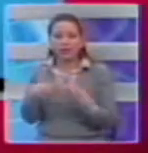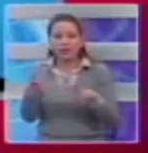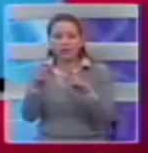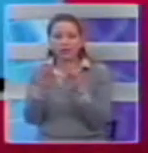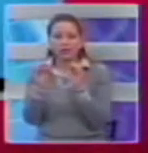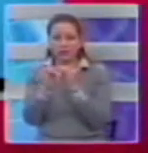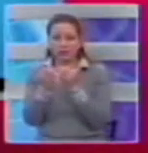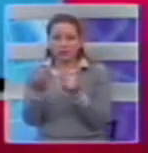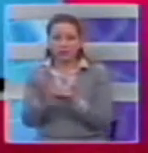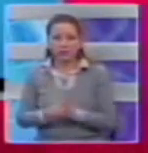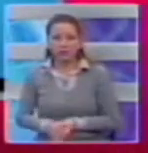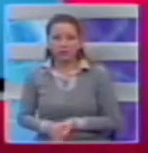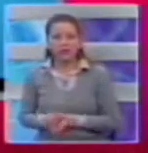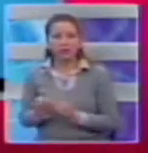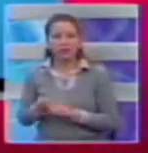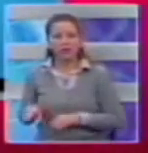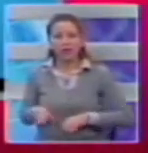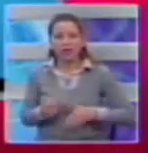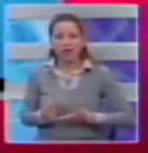y